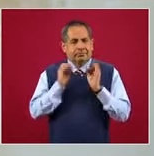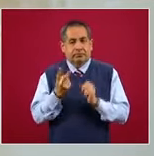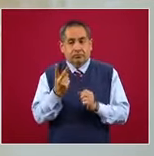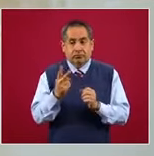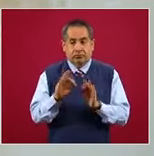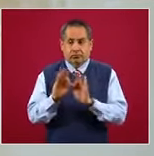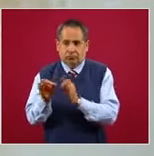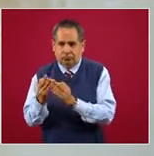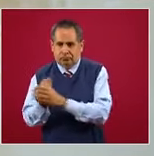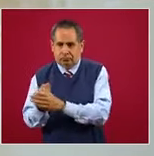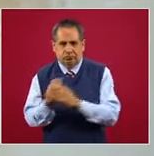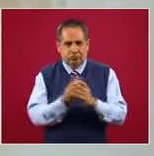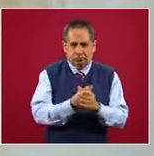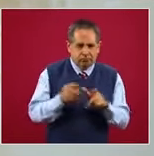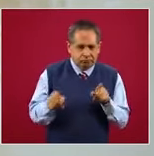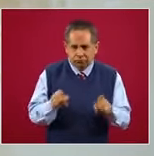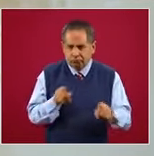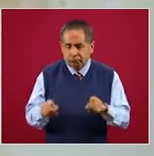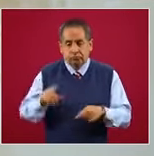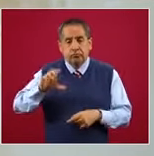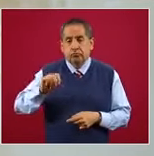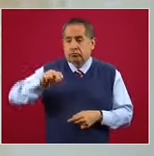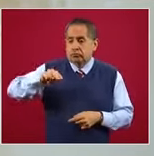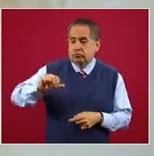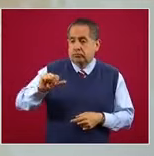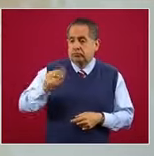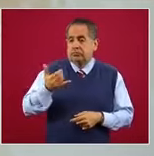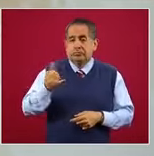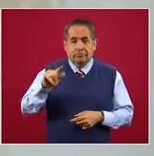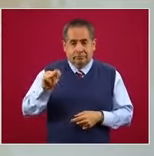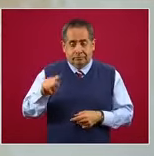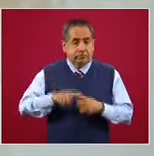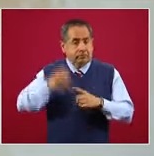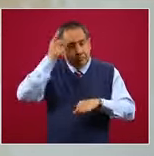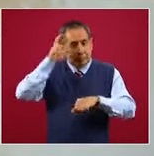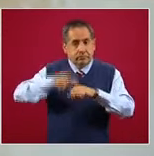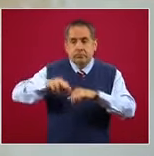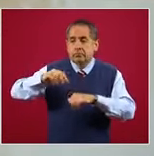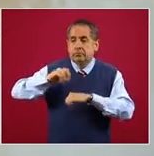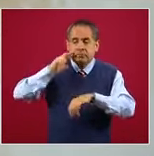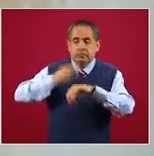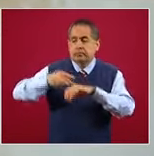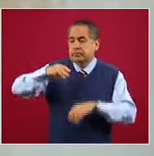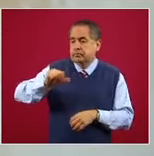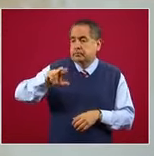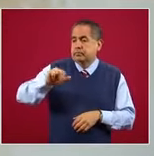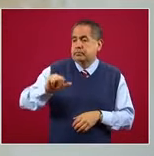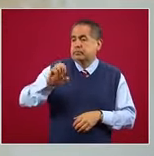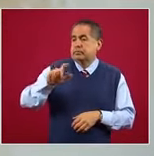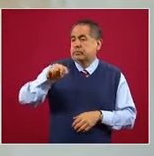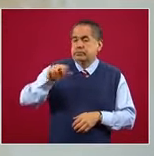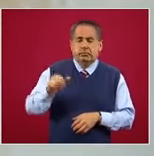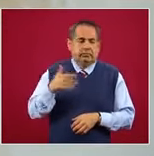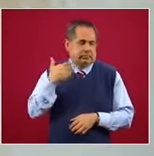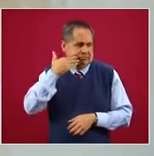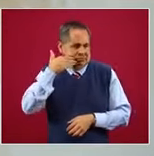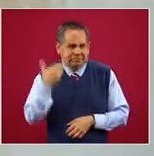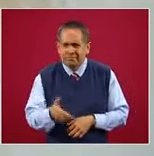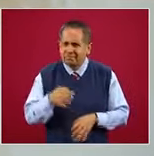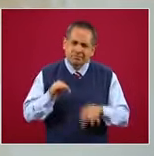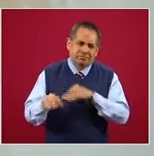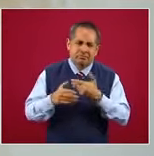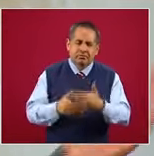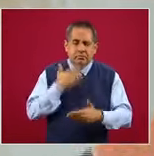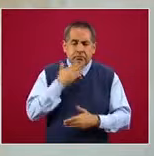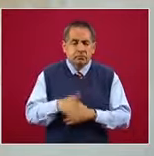ventiladores. El liderazgo de CONACYT, de su directora general, la doctora María Elena Álvarez Builla, ha sido